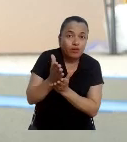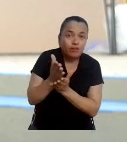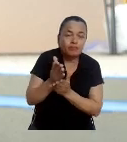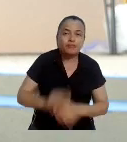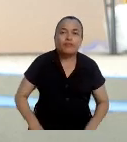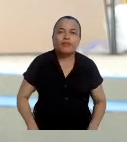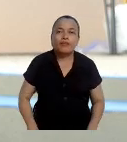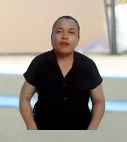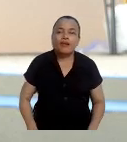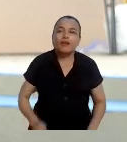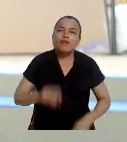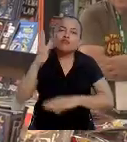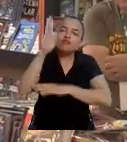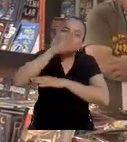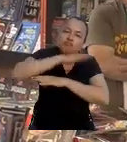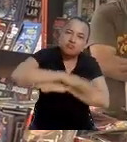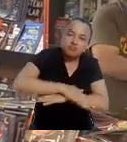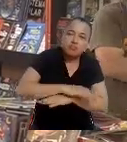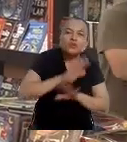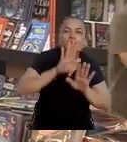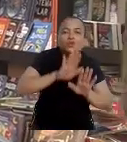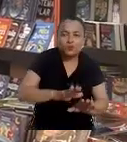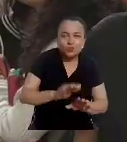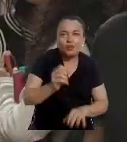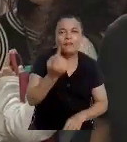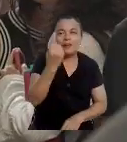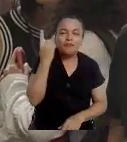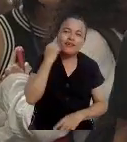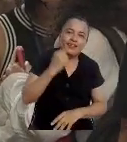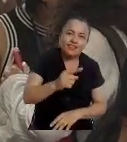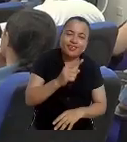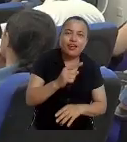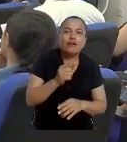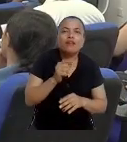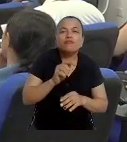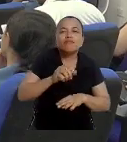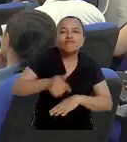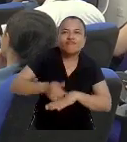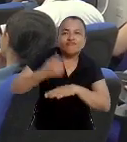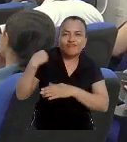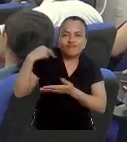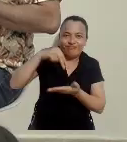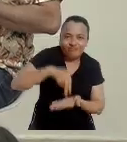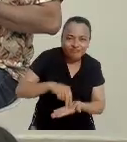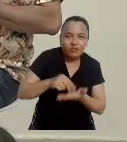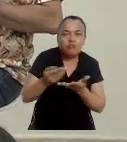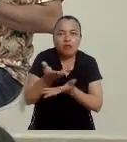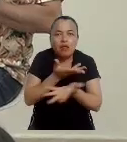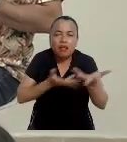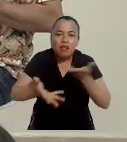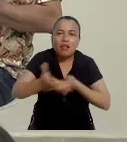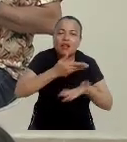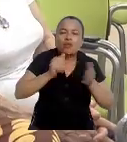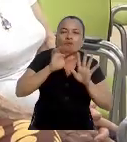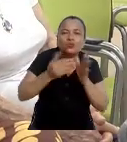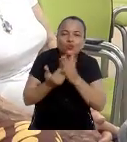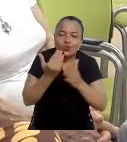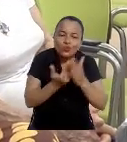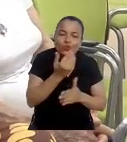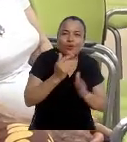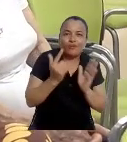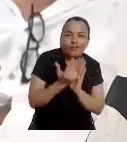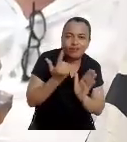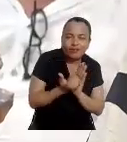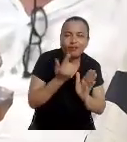ser desnudos culturalmente durante la jornada vespertina del primer día los autores compartieron sus novedades literarias en